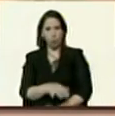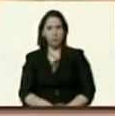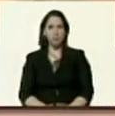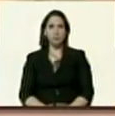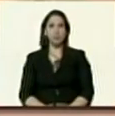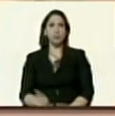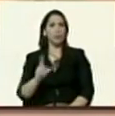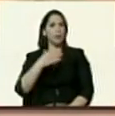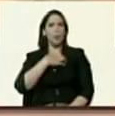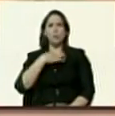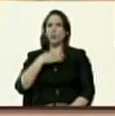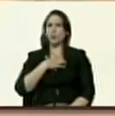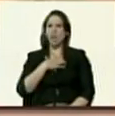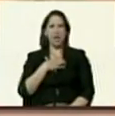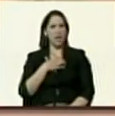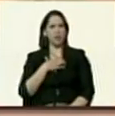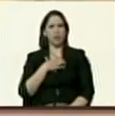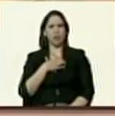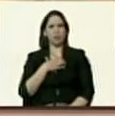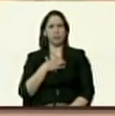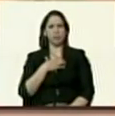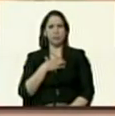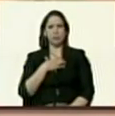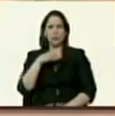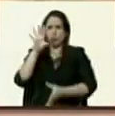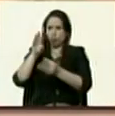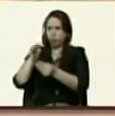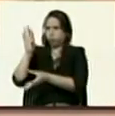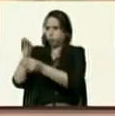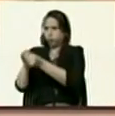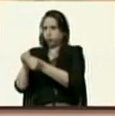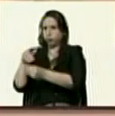No pudieron sacar una conclusión coherente.